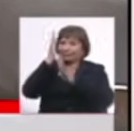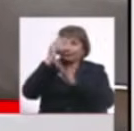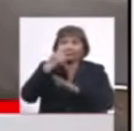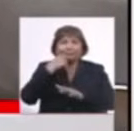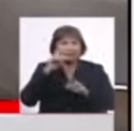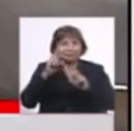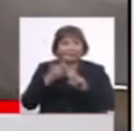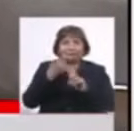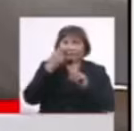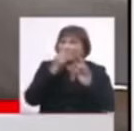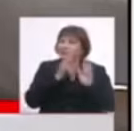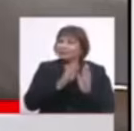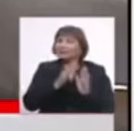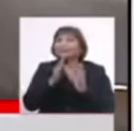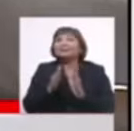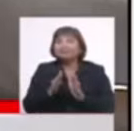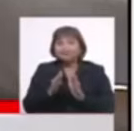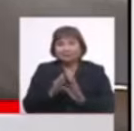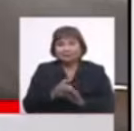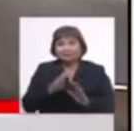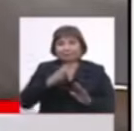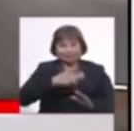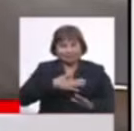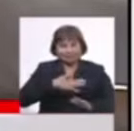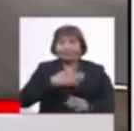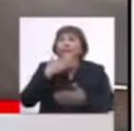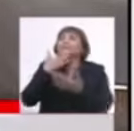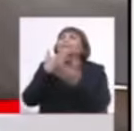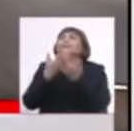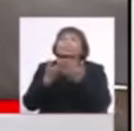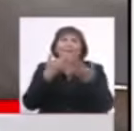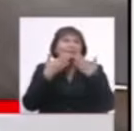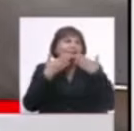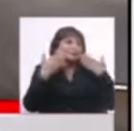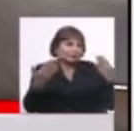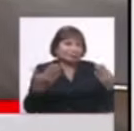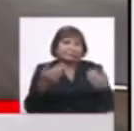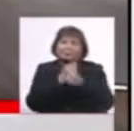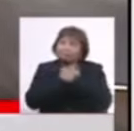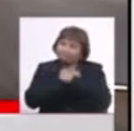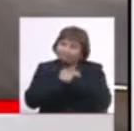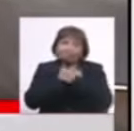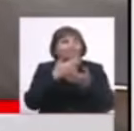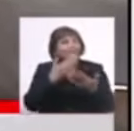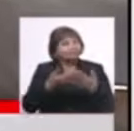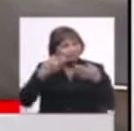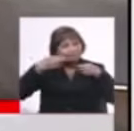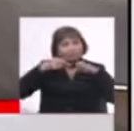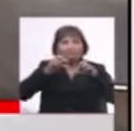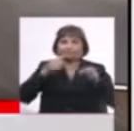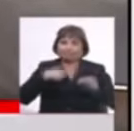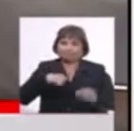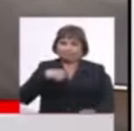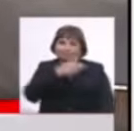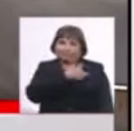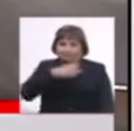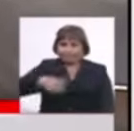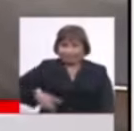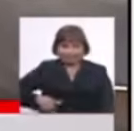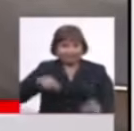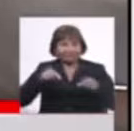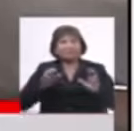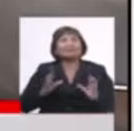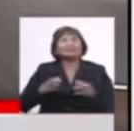ustedes en primer orden mi profundo agradecimiento por haberme permitido ser el presidente de la